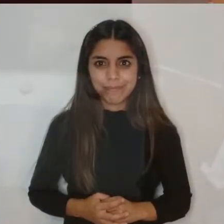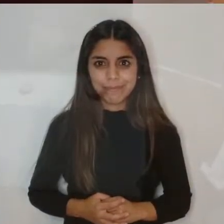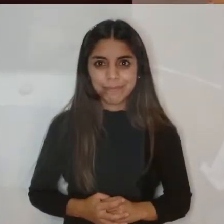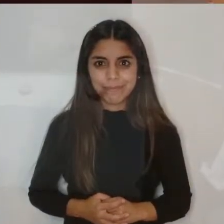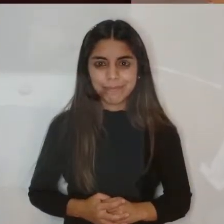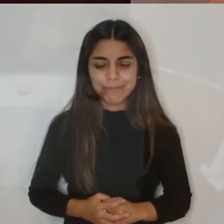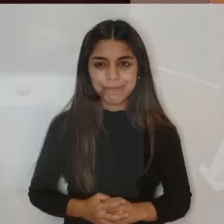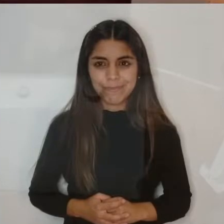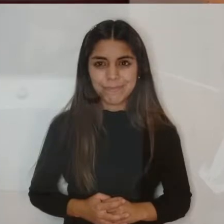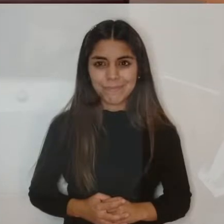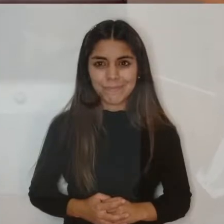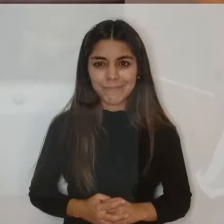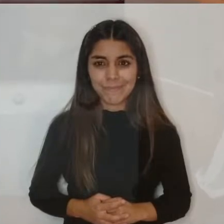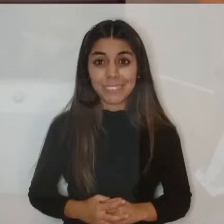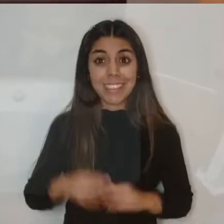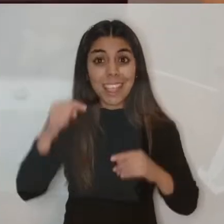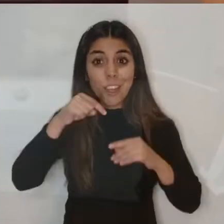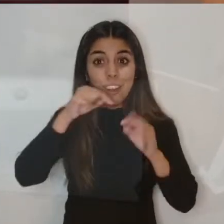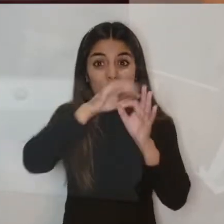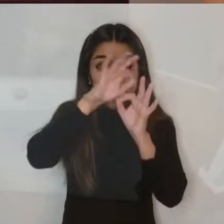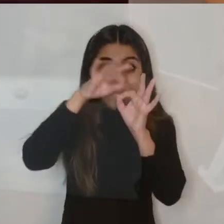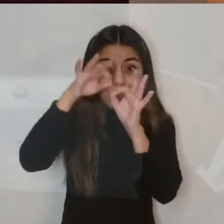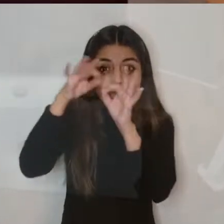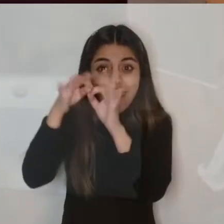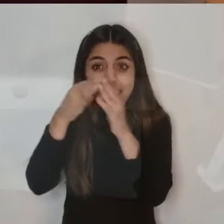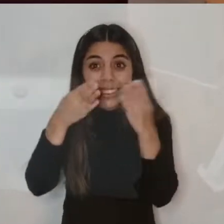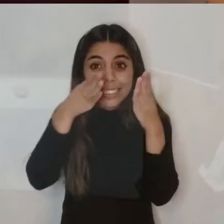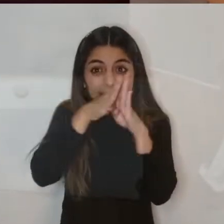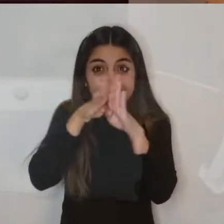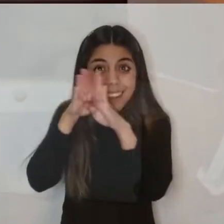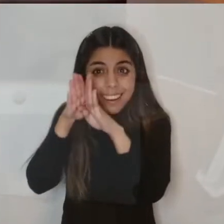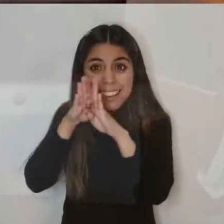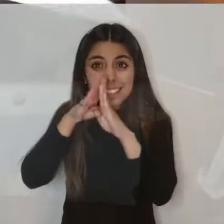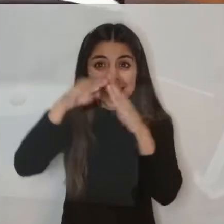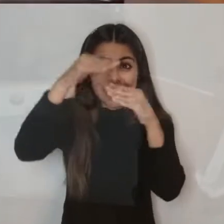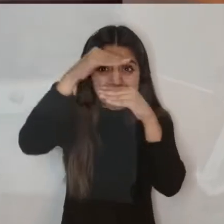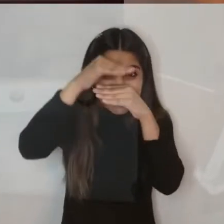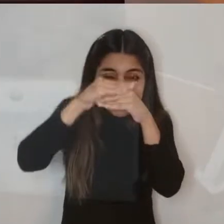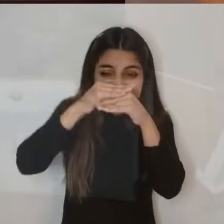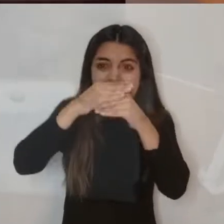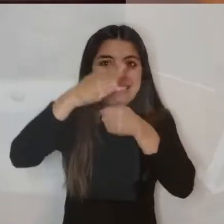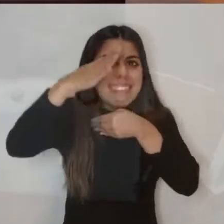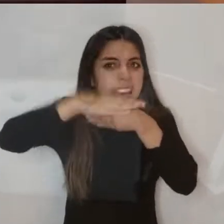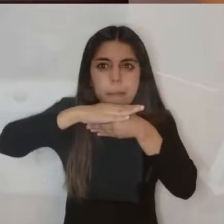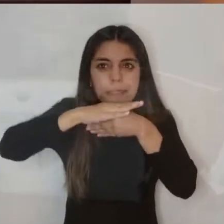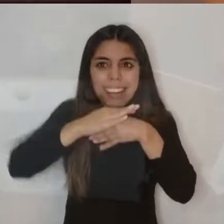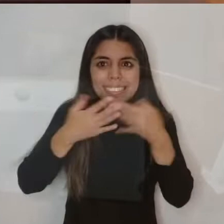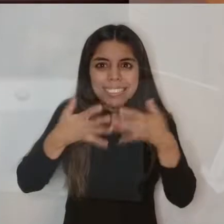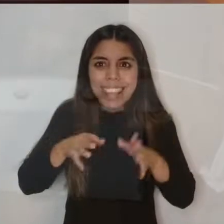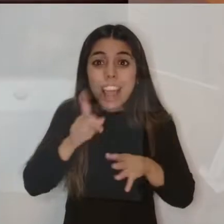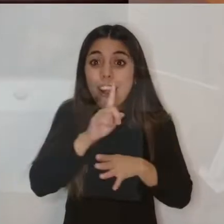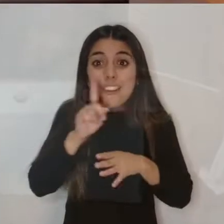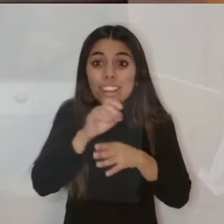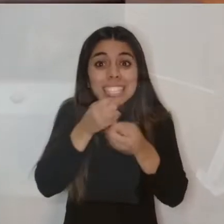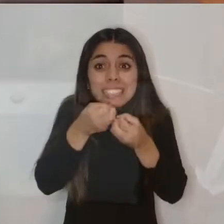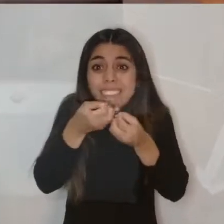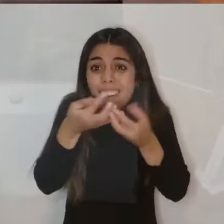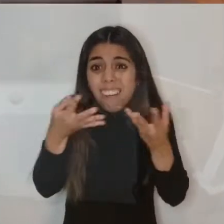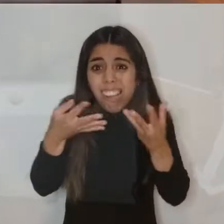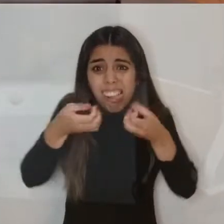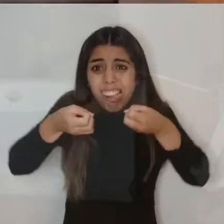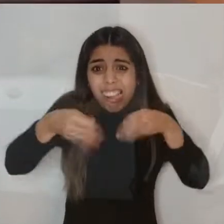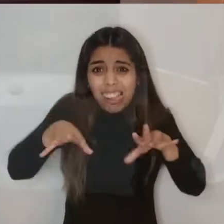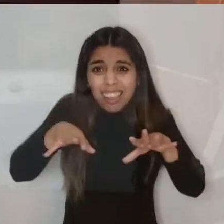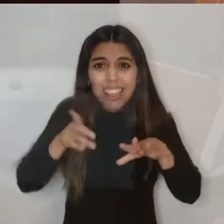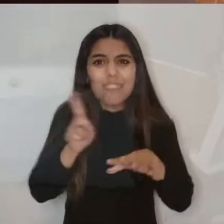Estando sellado el tejido, sí, ya no, pues, ya no se con el cartón. Sí, pues, porque ya no se bajaría y pues. Claro. Si no, pasaría como en banda en